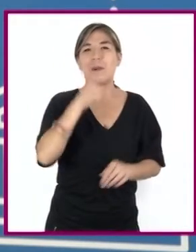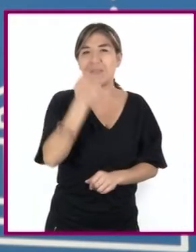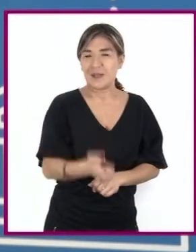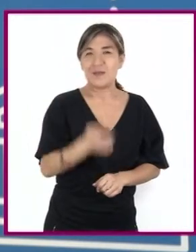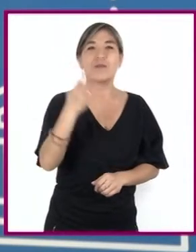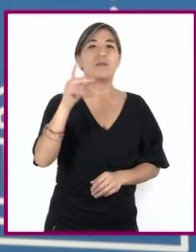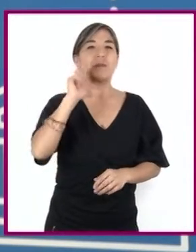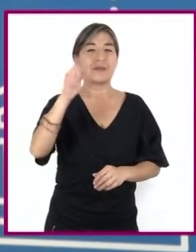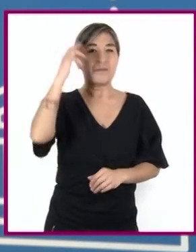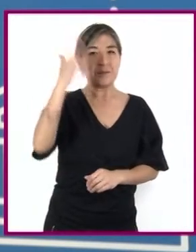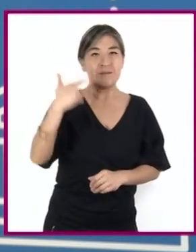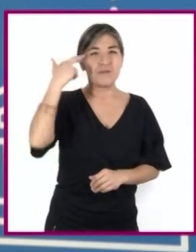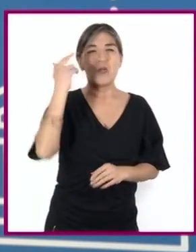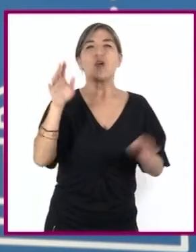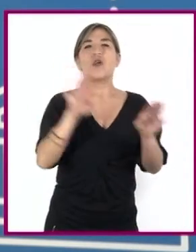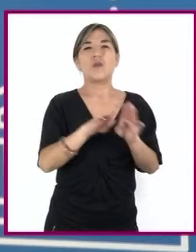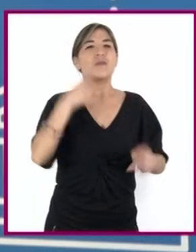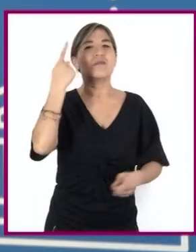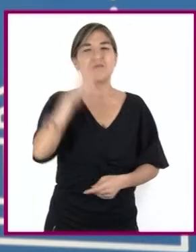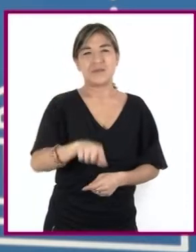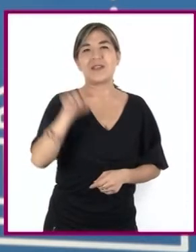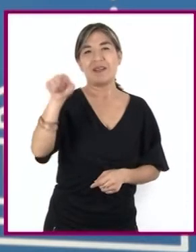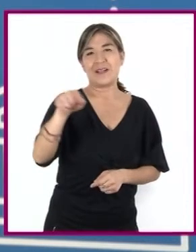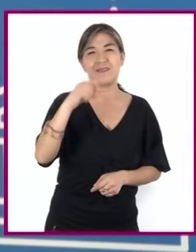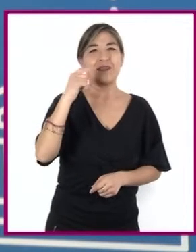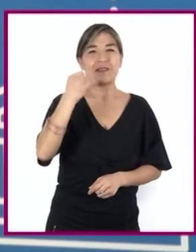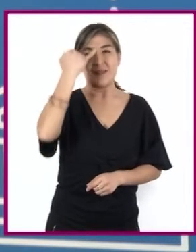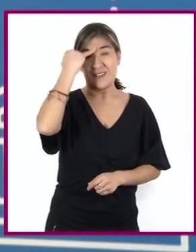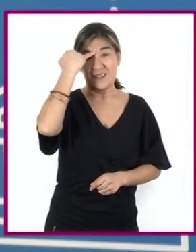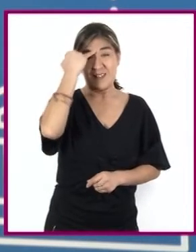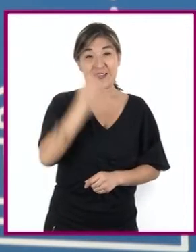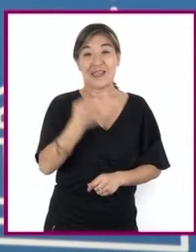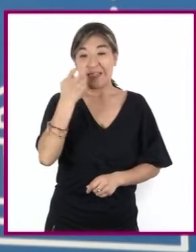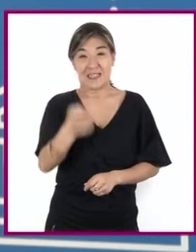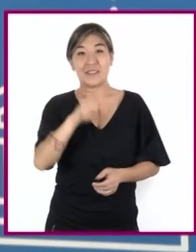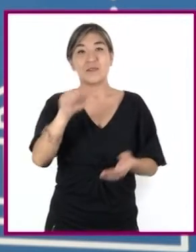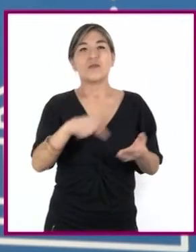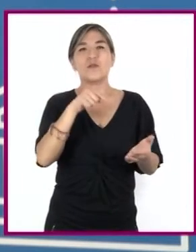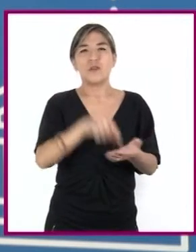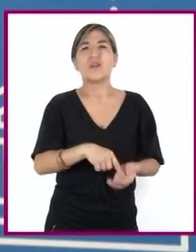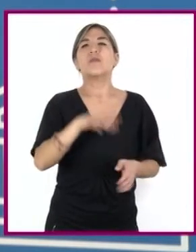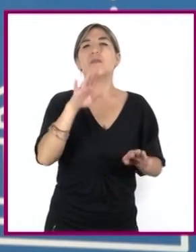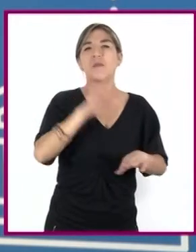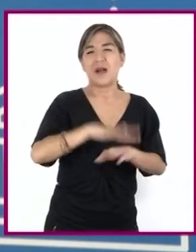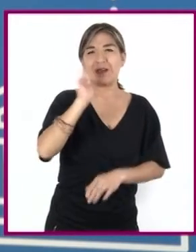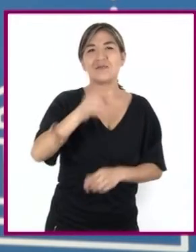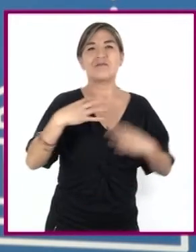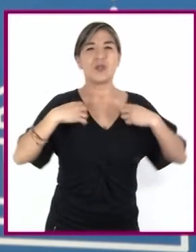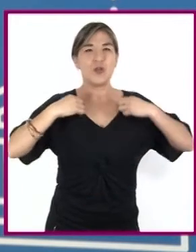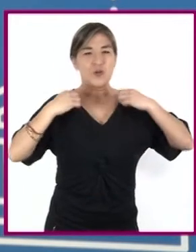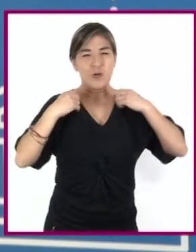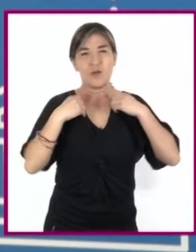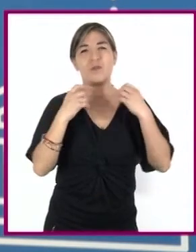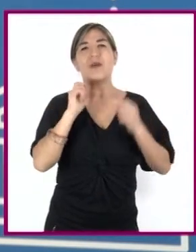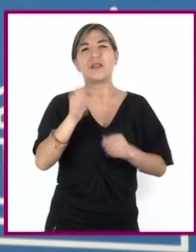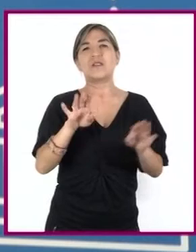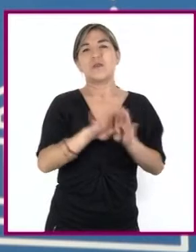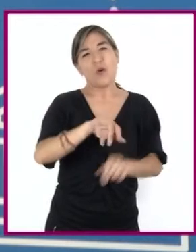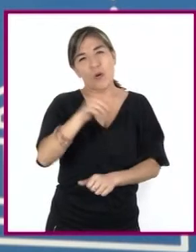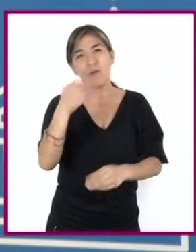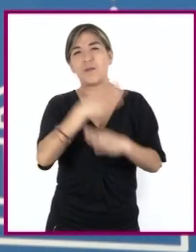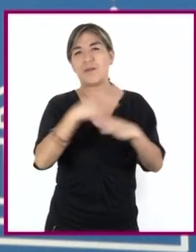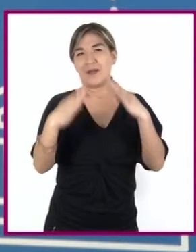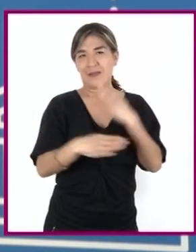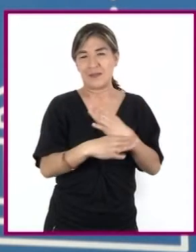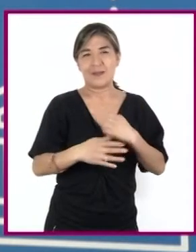imperialista, tomó control directo de la India. Esta colonia lo abastecía de textiles y otras materias